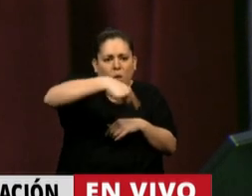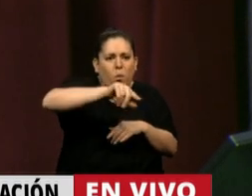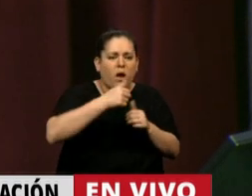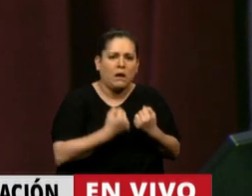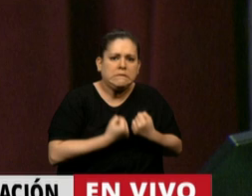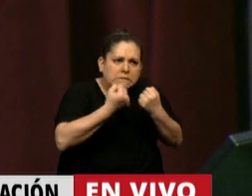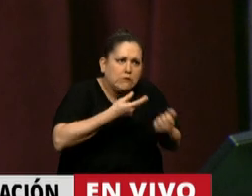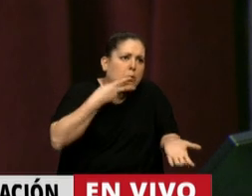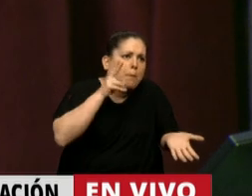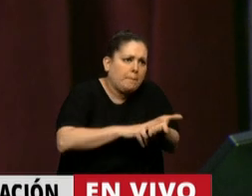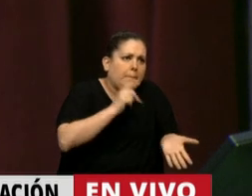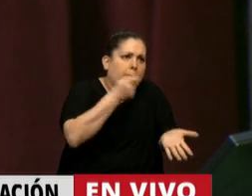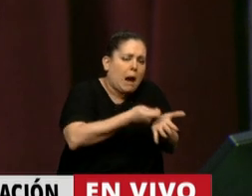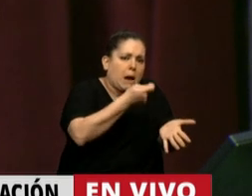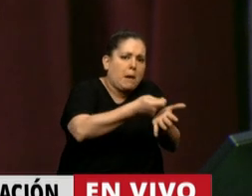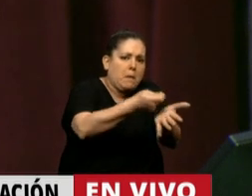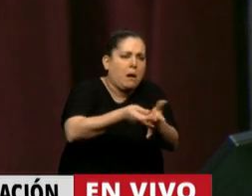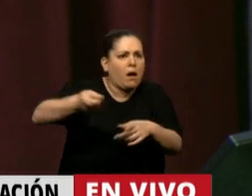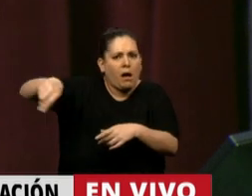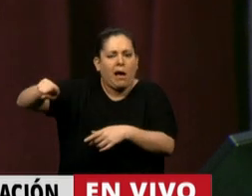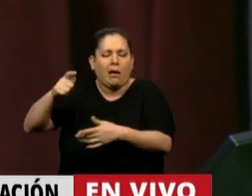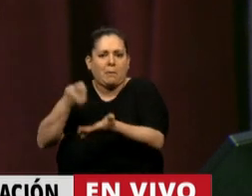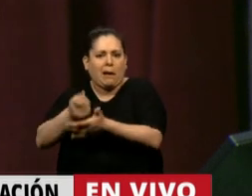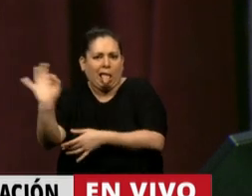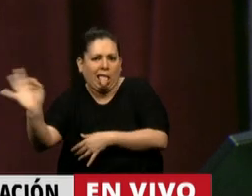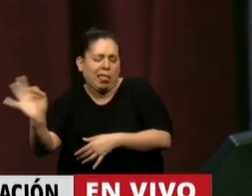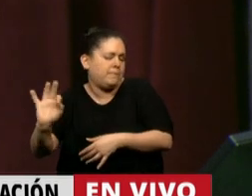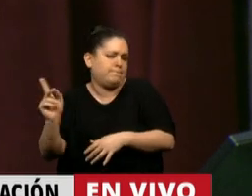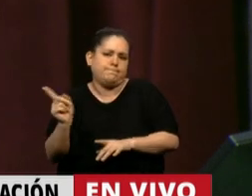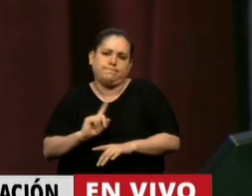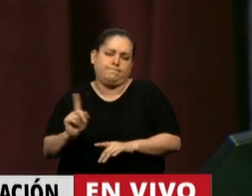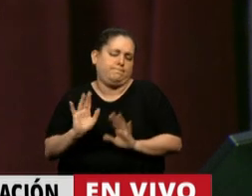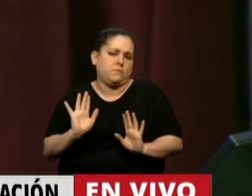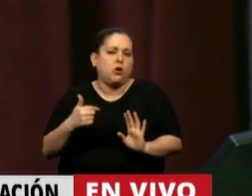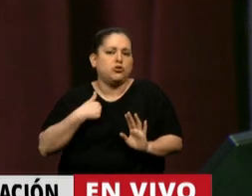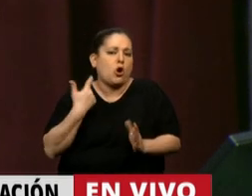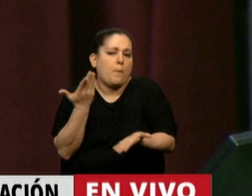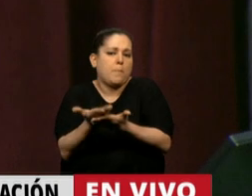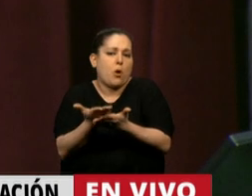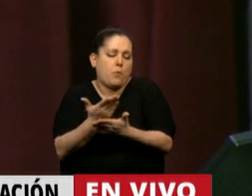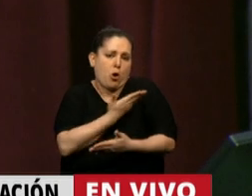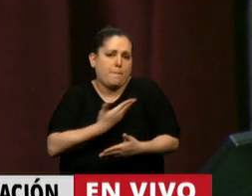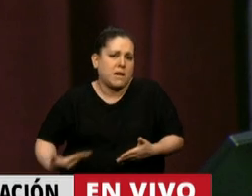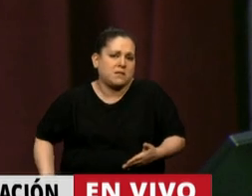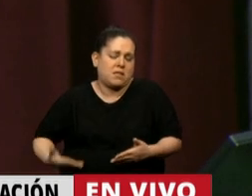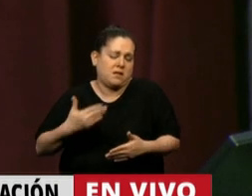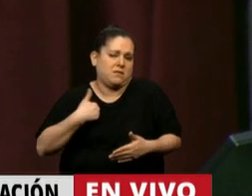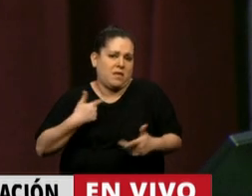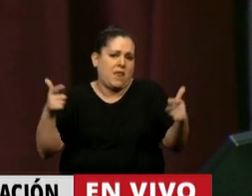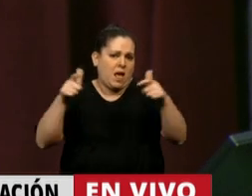de pagar tus impuestos frente a aquellos que los eluden yo quiero proponerle a usted como miembro informante y presidente de la